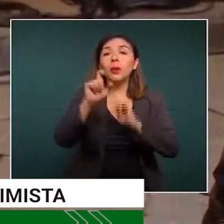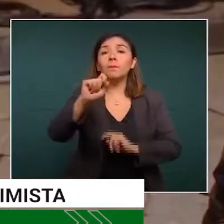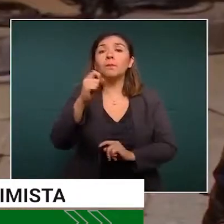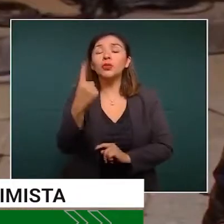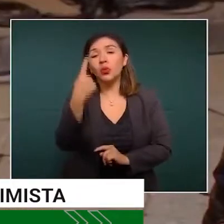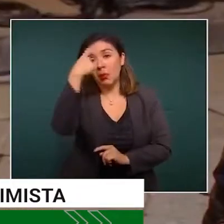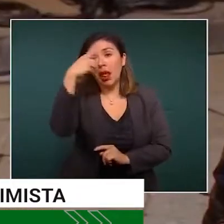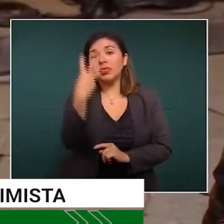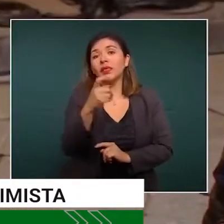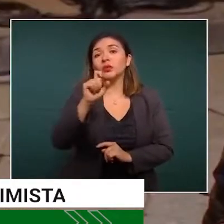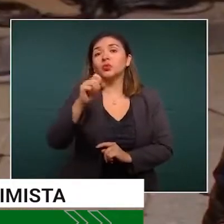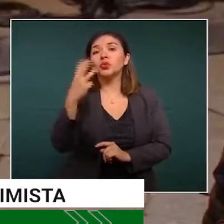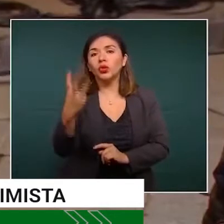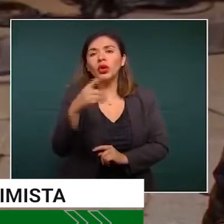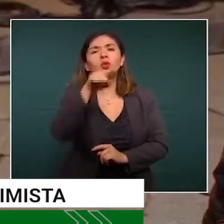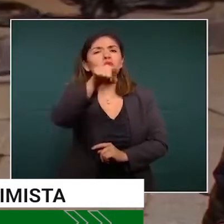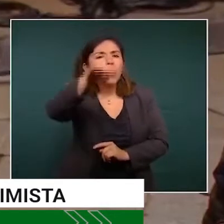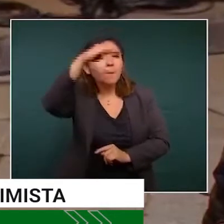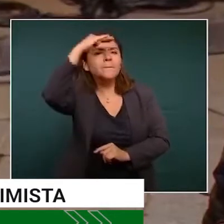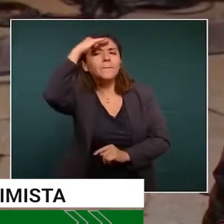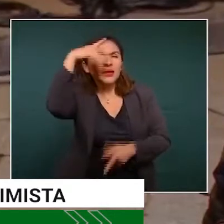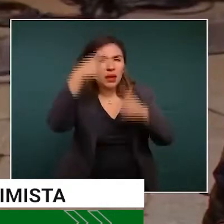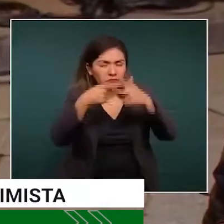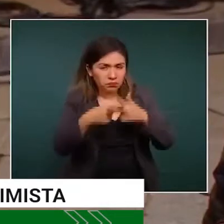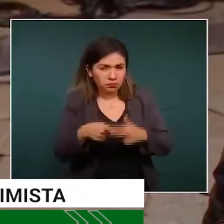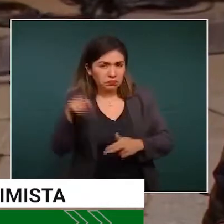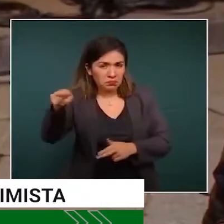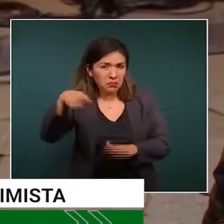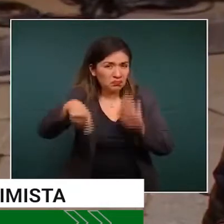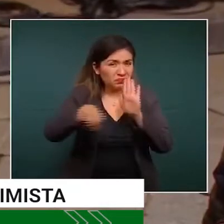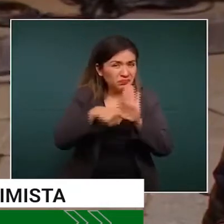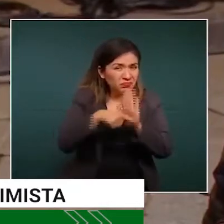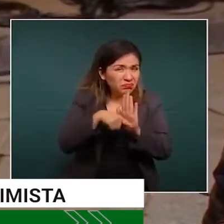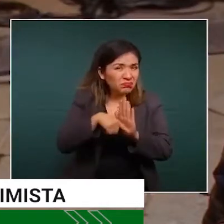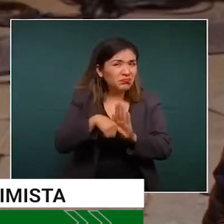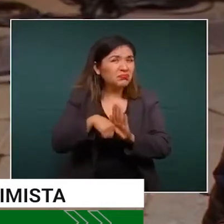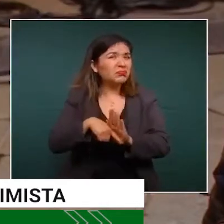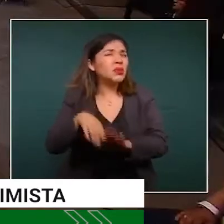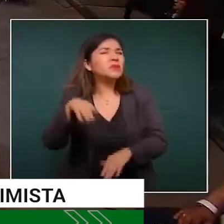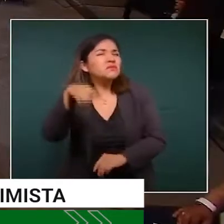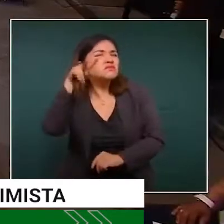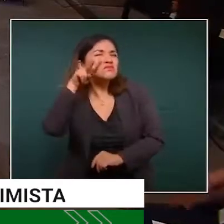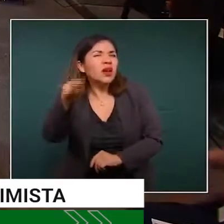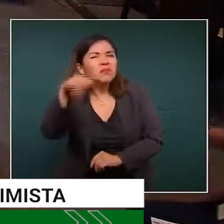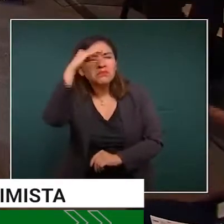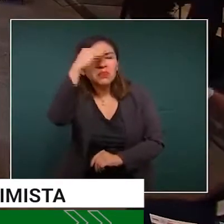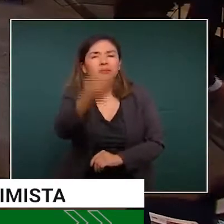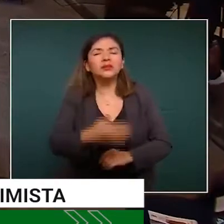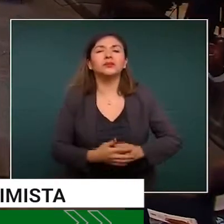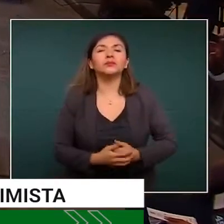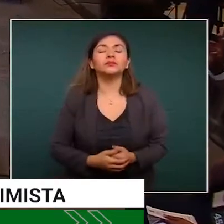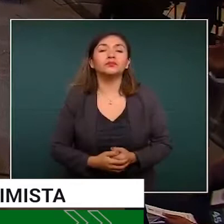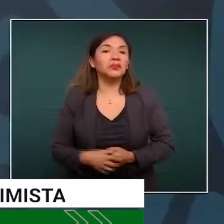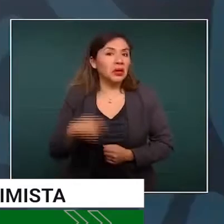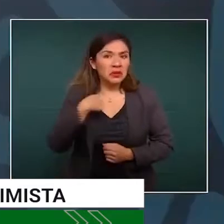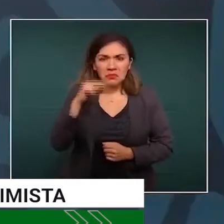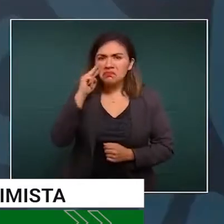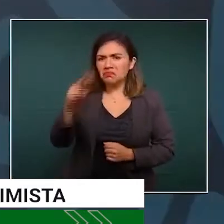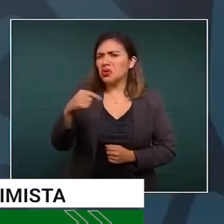del 10.5%, el presidente López Obrador expresó lo siguiente. Yo estoy